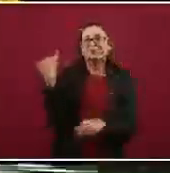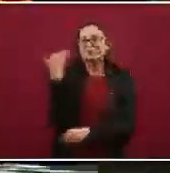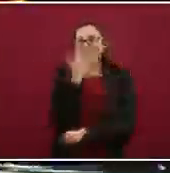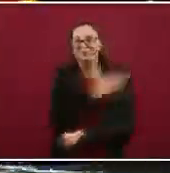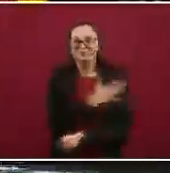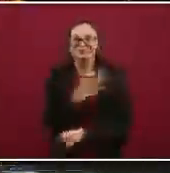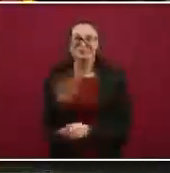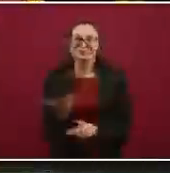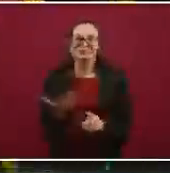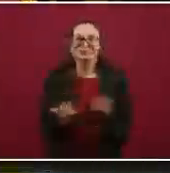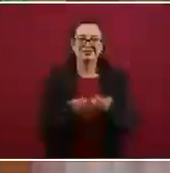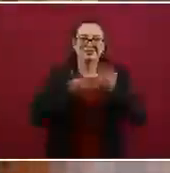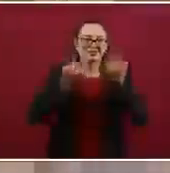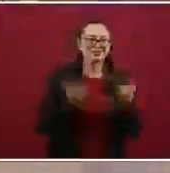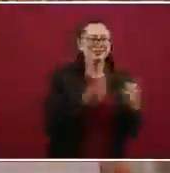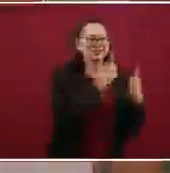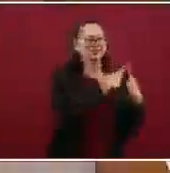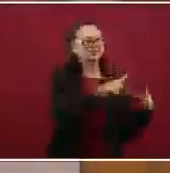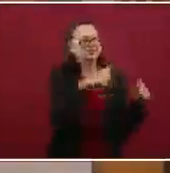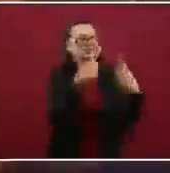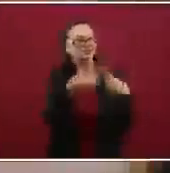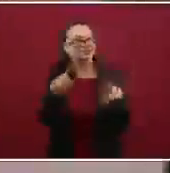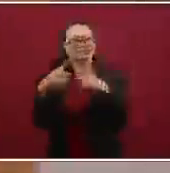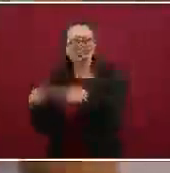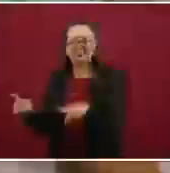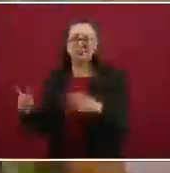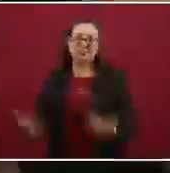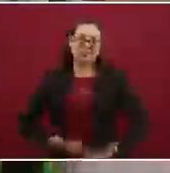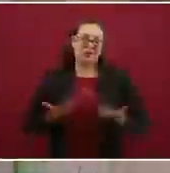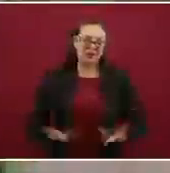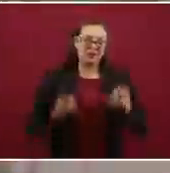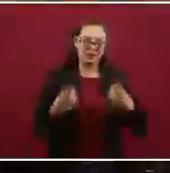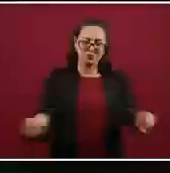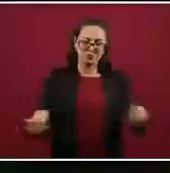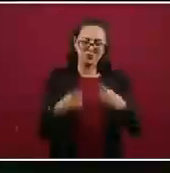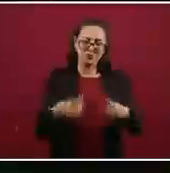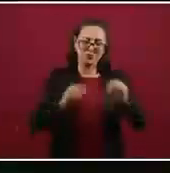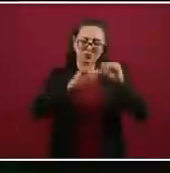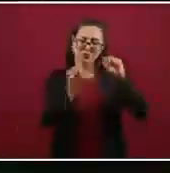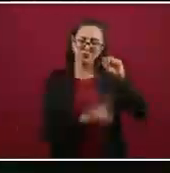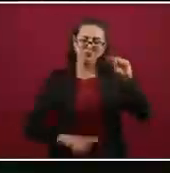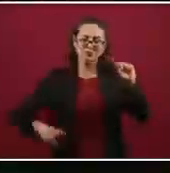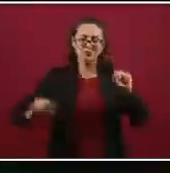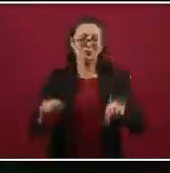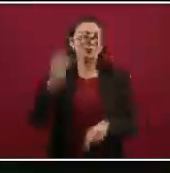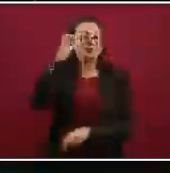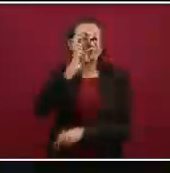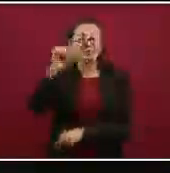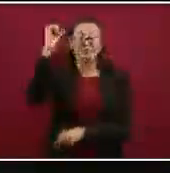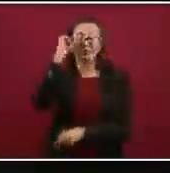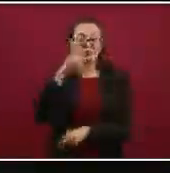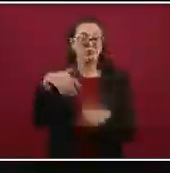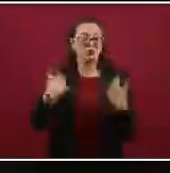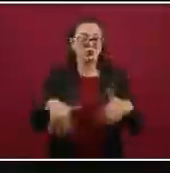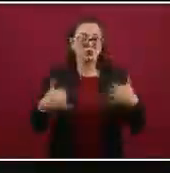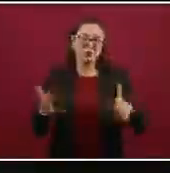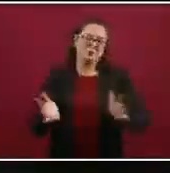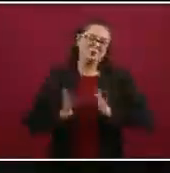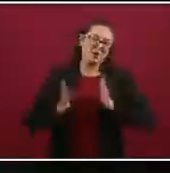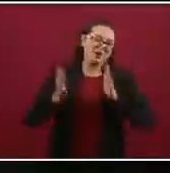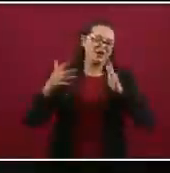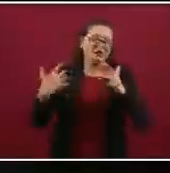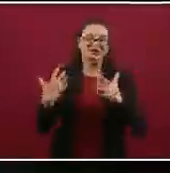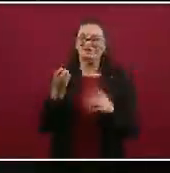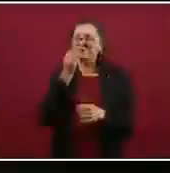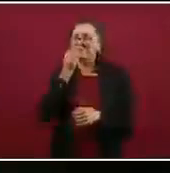de este repaso de las danzas y de las músicas de México. Y que además además siempre, siempre serán una sorpresa. Siempre